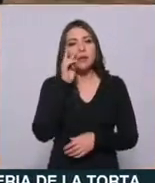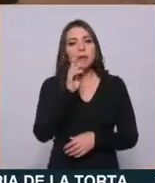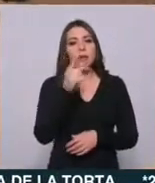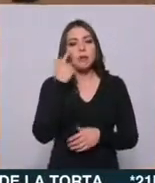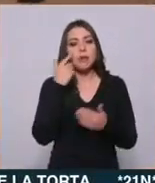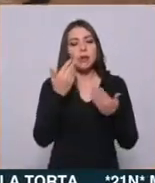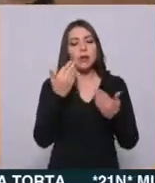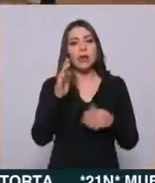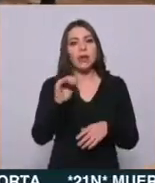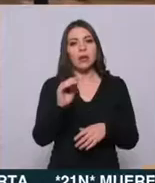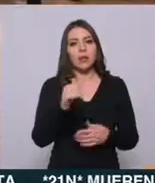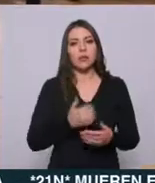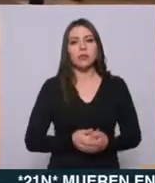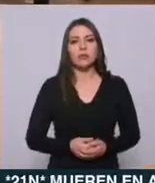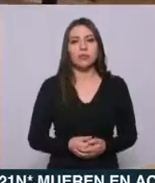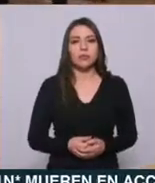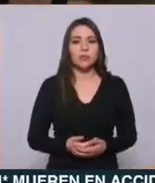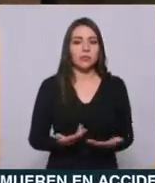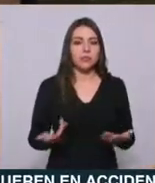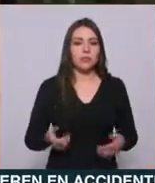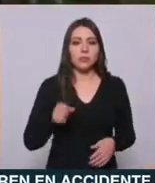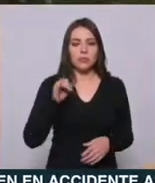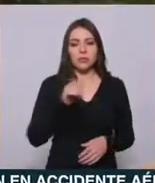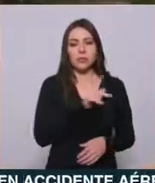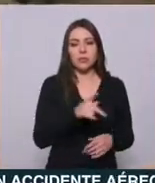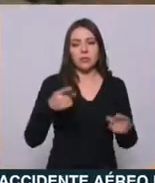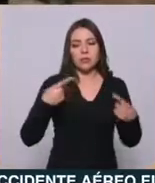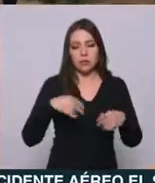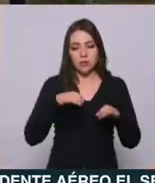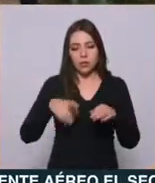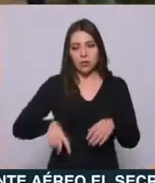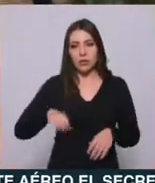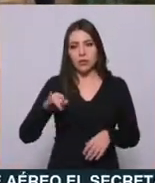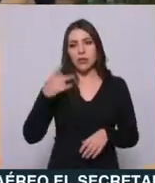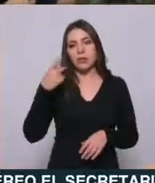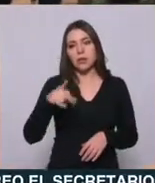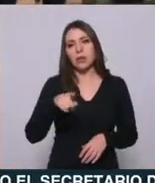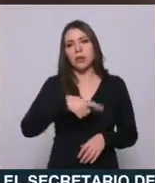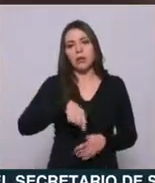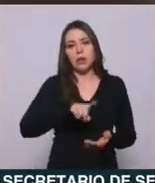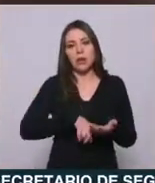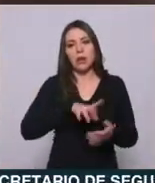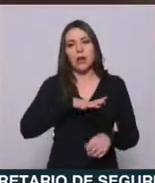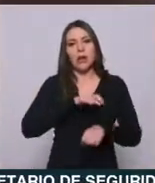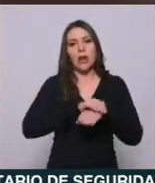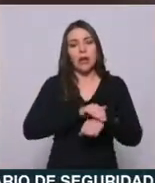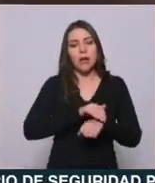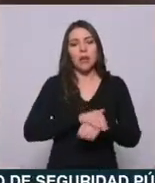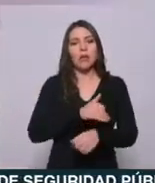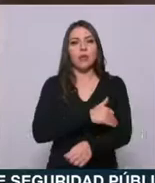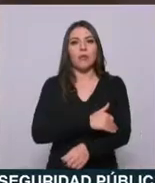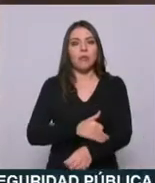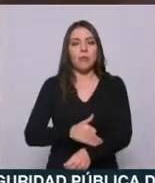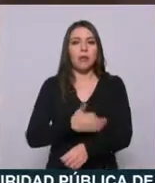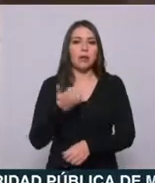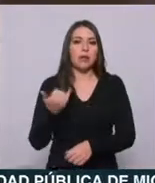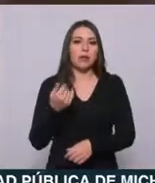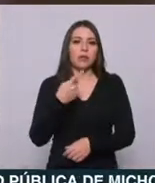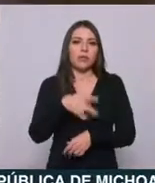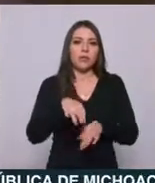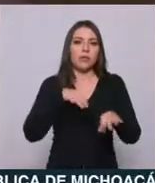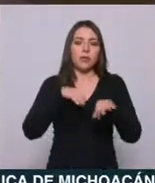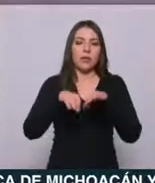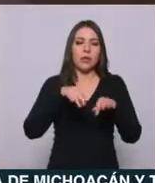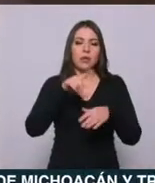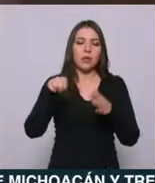supuesto, porque es una pérdida. A final de cuentas, pues sí eran funcionarios públicos, pero también tenían familias, tenían amigos y estaban realizando pues una labor